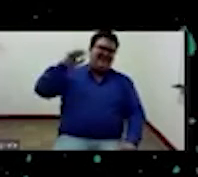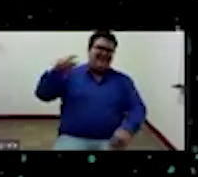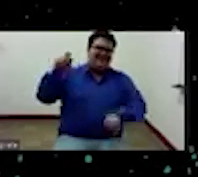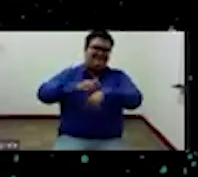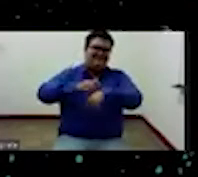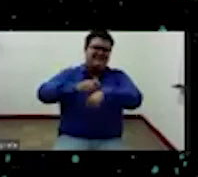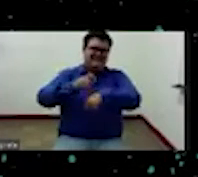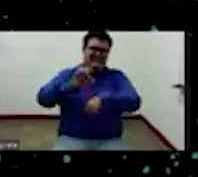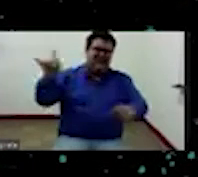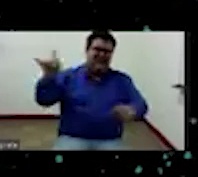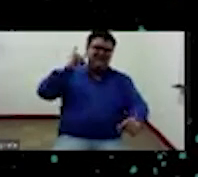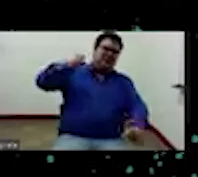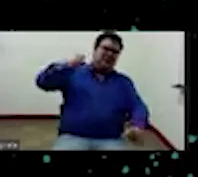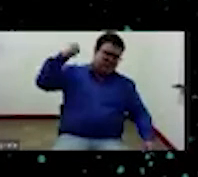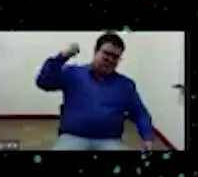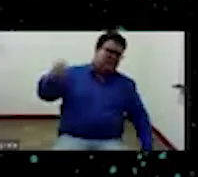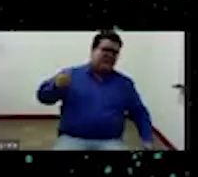fuerte